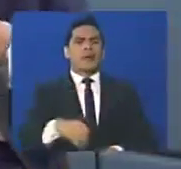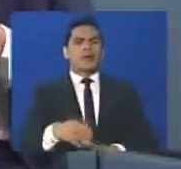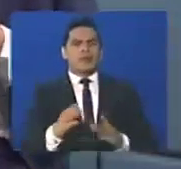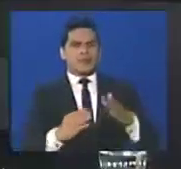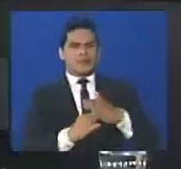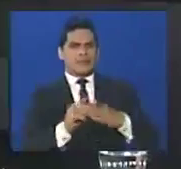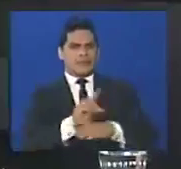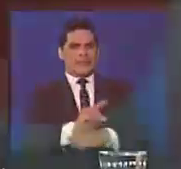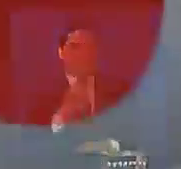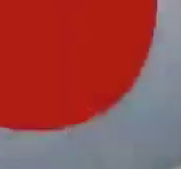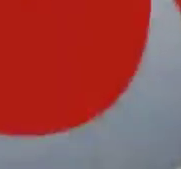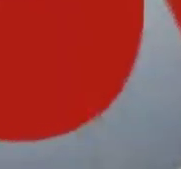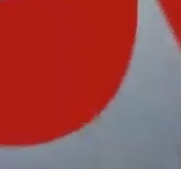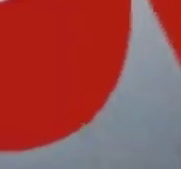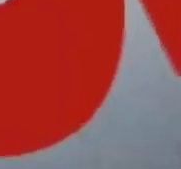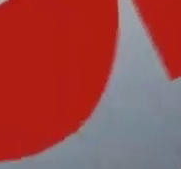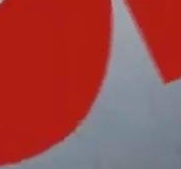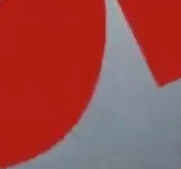tengo que ir al corte, vamos al corte,